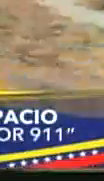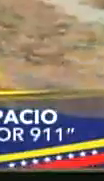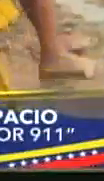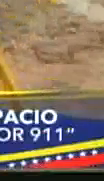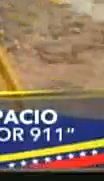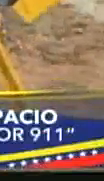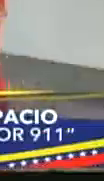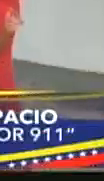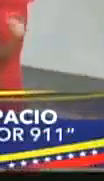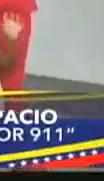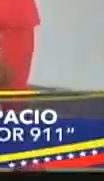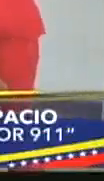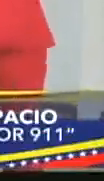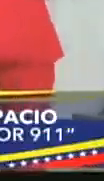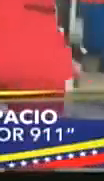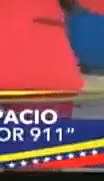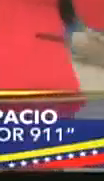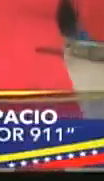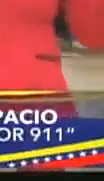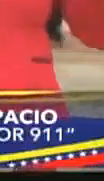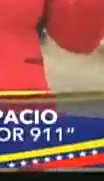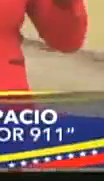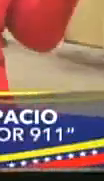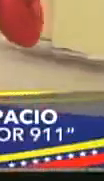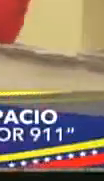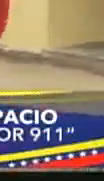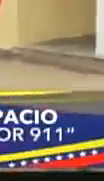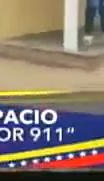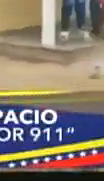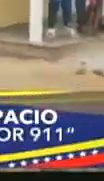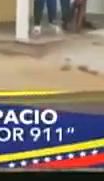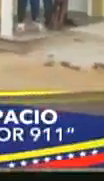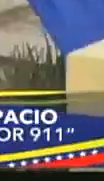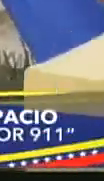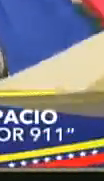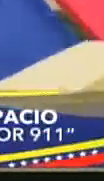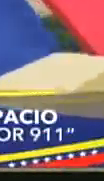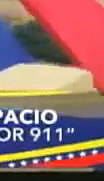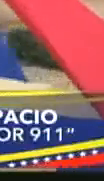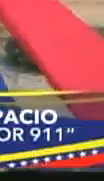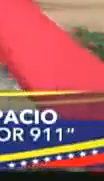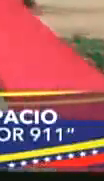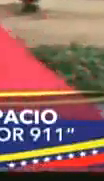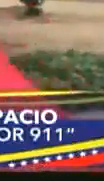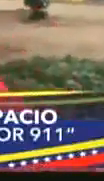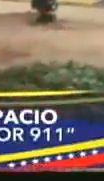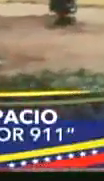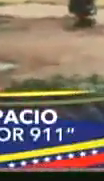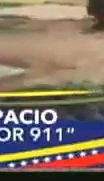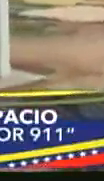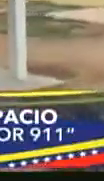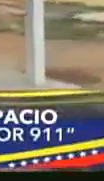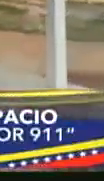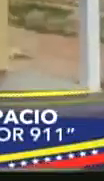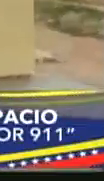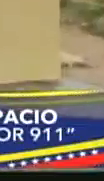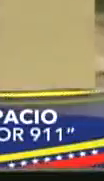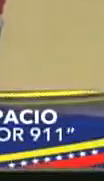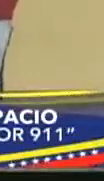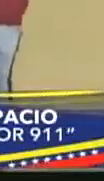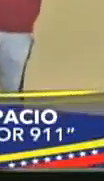siempre ha tenido garantías con su pueblo, con esta familia que está acá creyendo en este proceso. Hoy en día